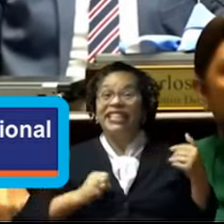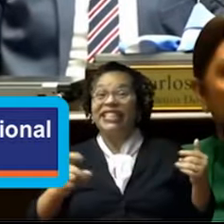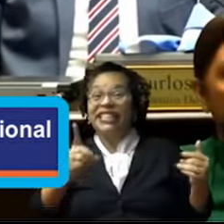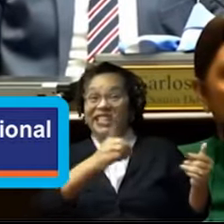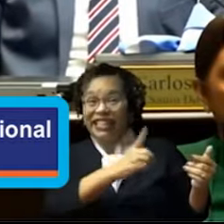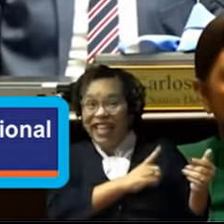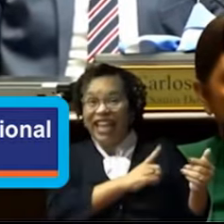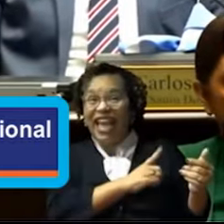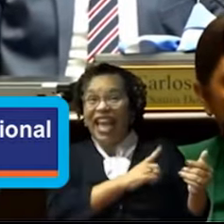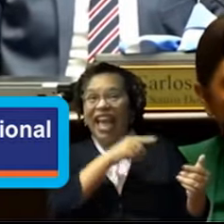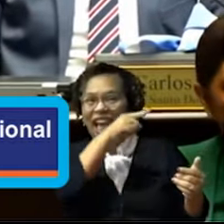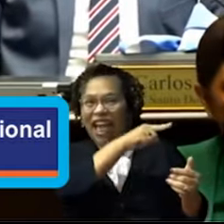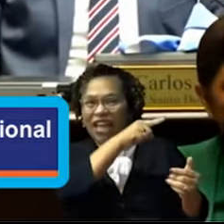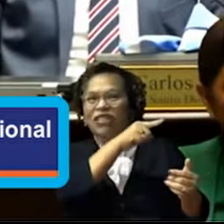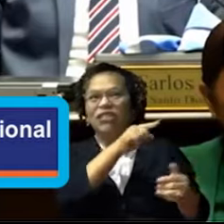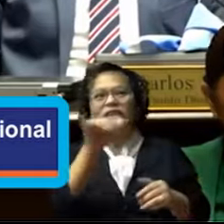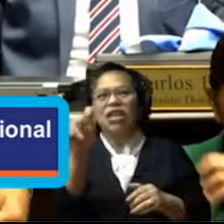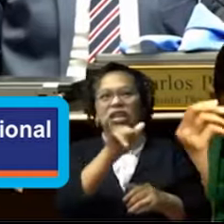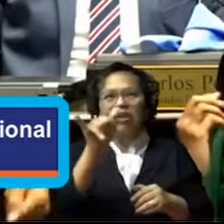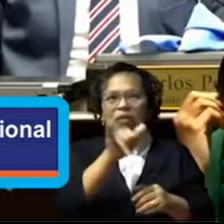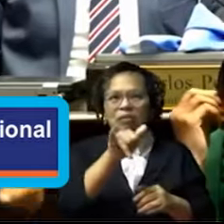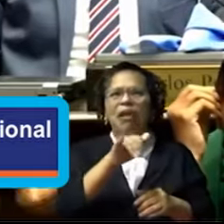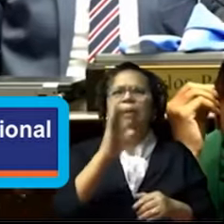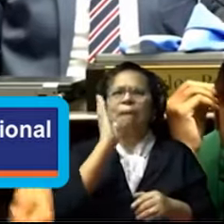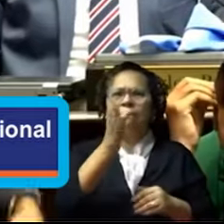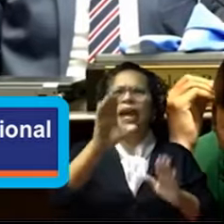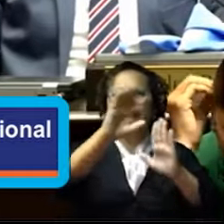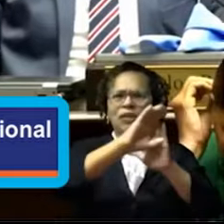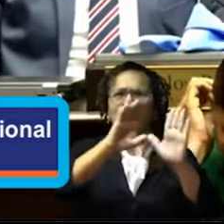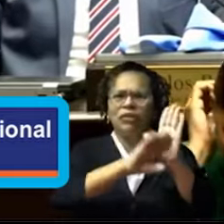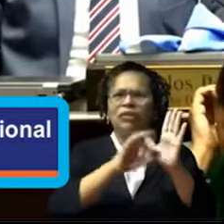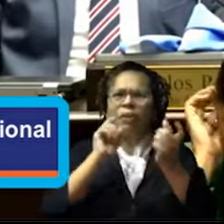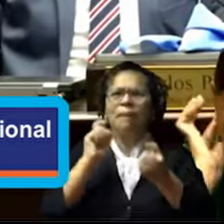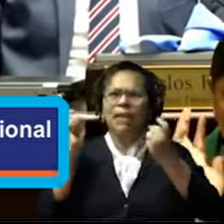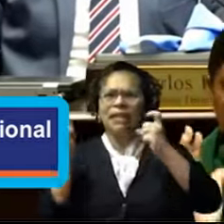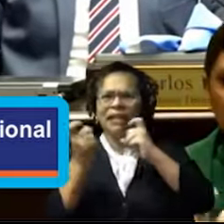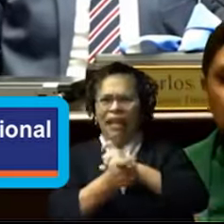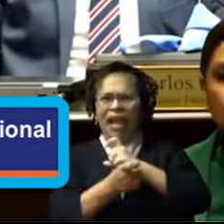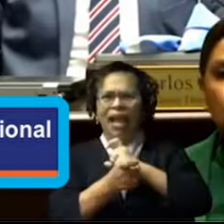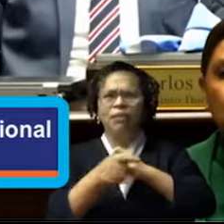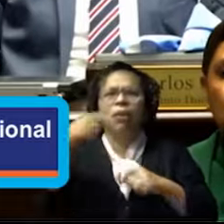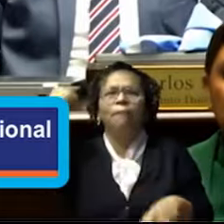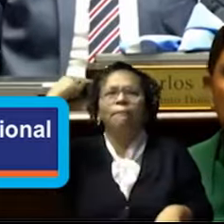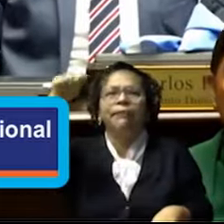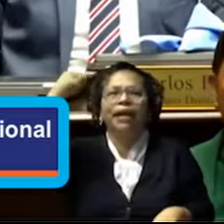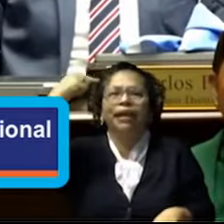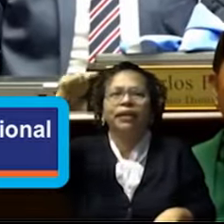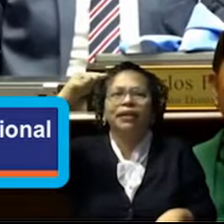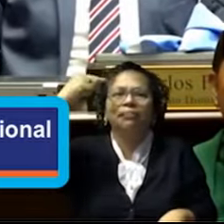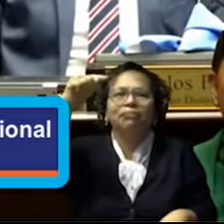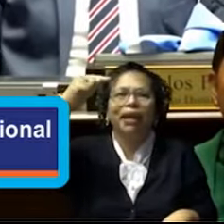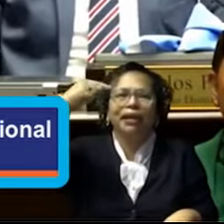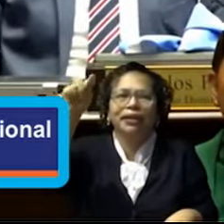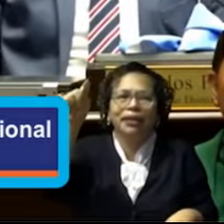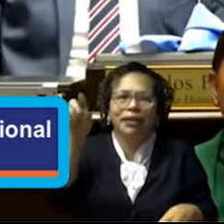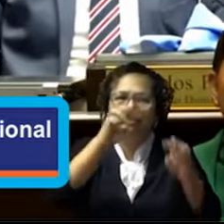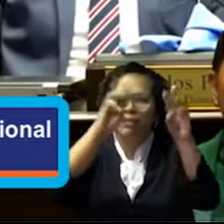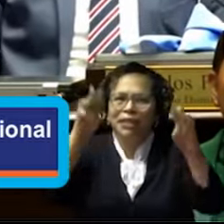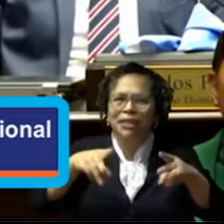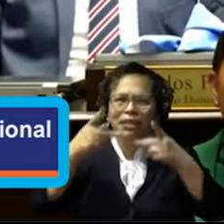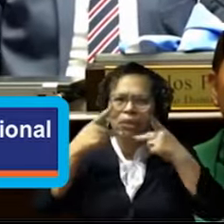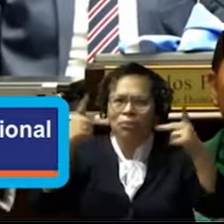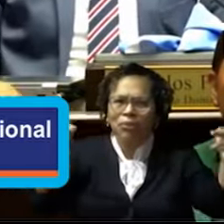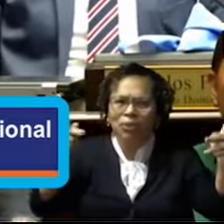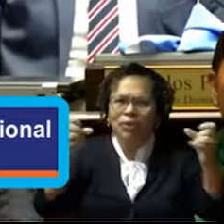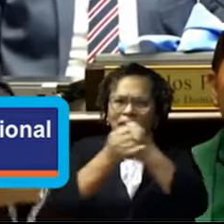a hacer la reforma, pero ¿para qué? Para que los poderes realmente sean independientes. Hablando de independencia del Ministerio Público, perfecto. ¿Y